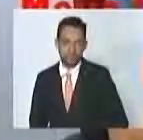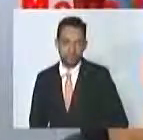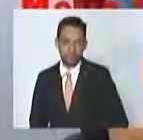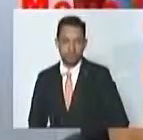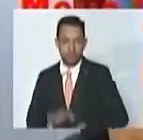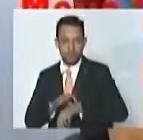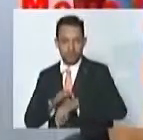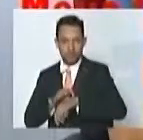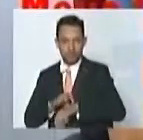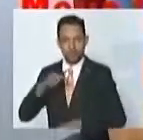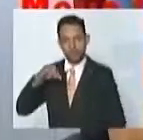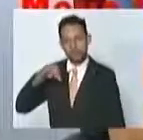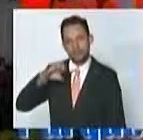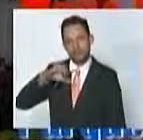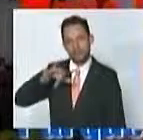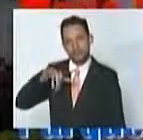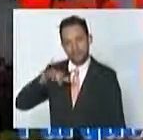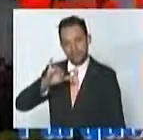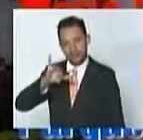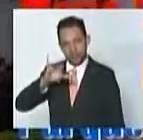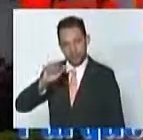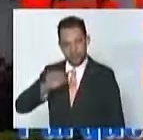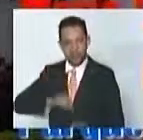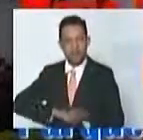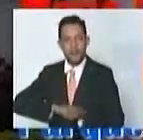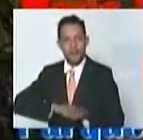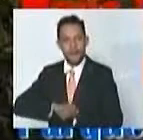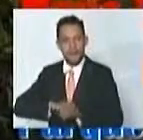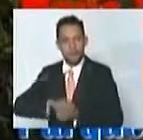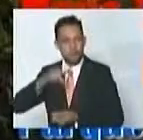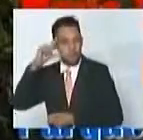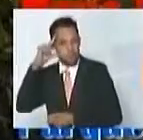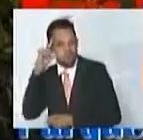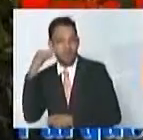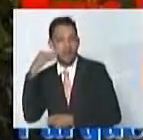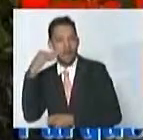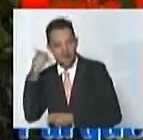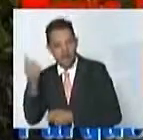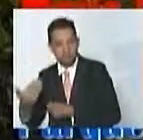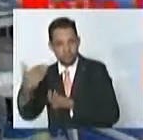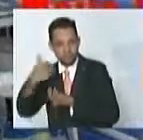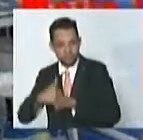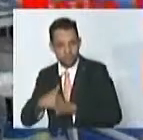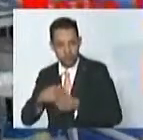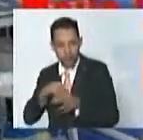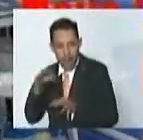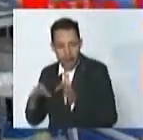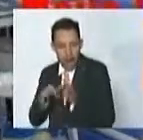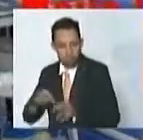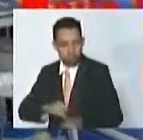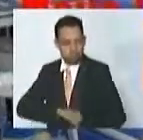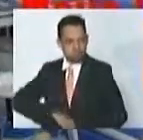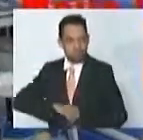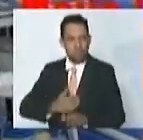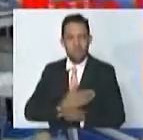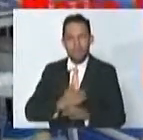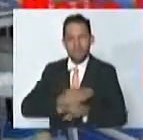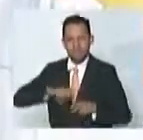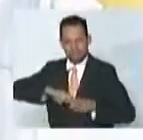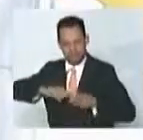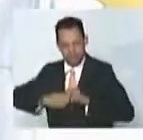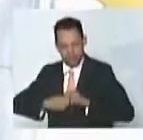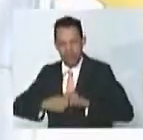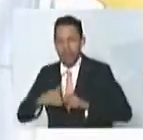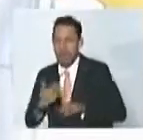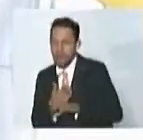883-0299. Y sus protocolos ginecológicos que realiza con el Dr. Rojas hacen la diferencia en prevención, detectando cientos de casos cada semana